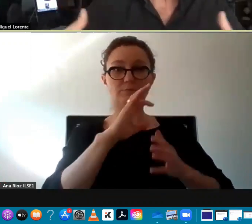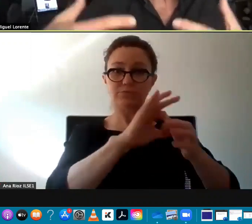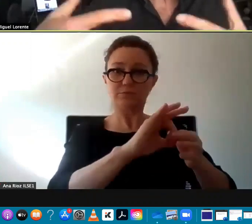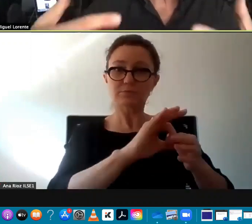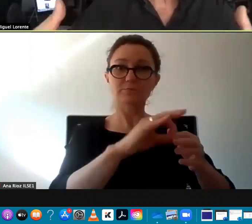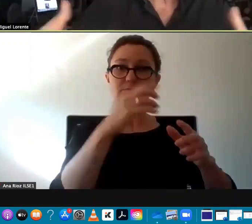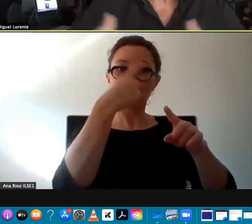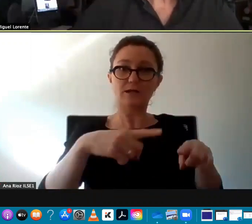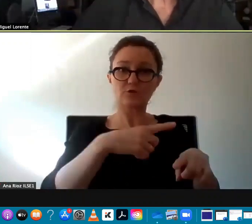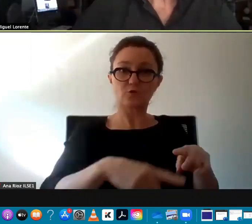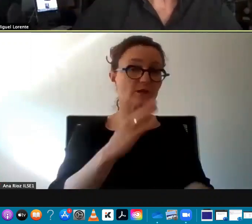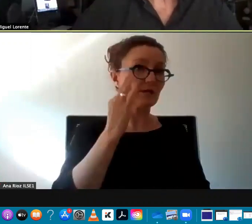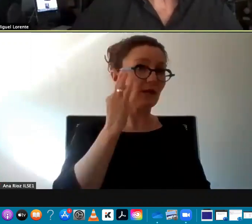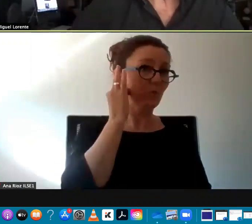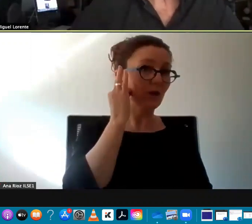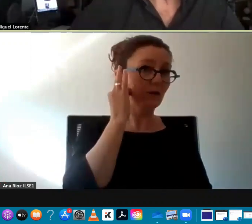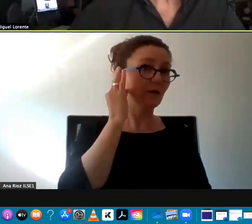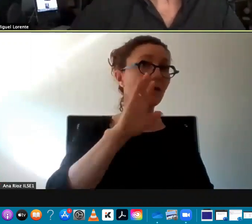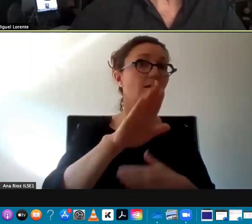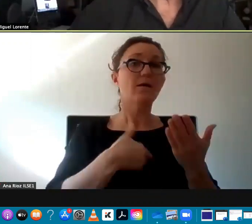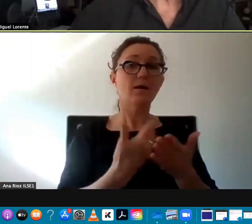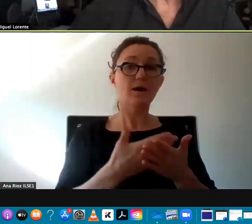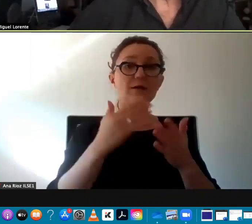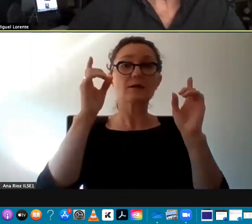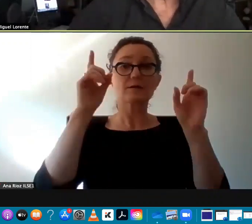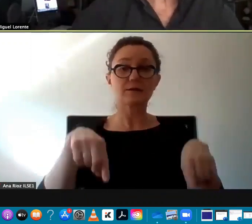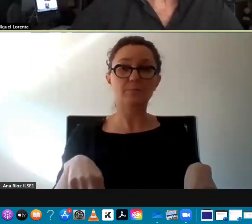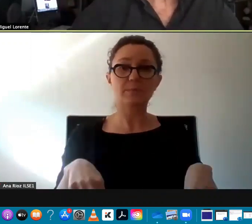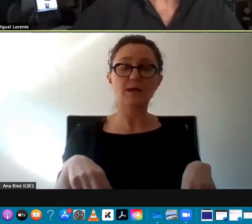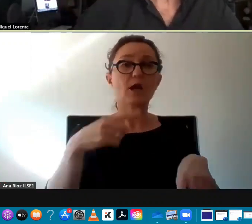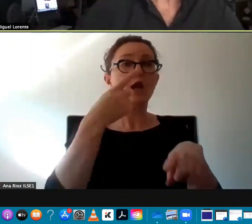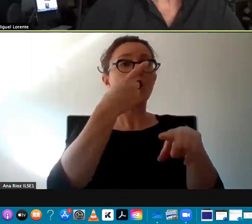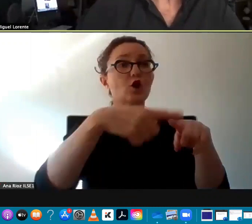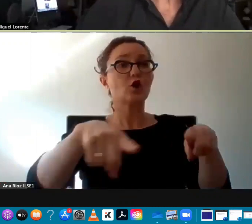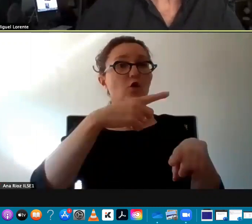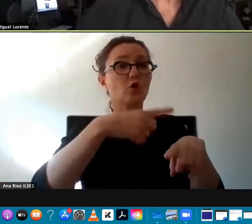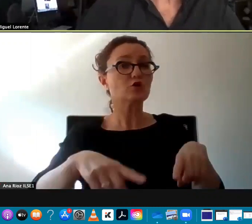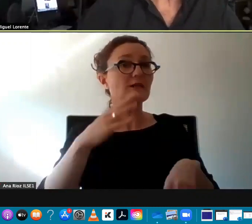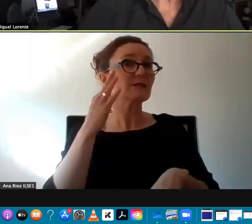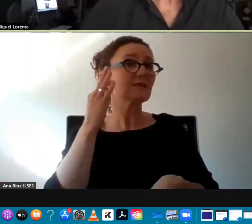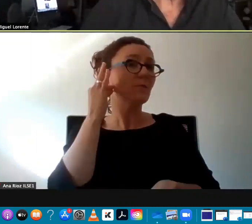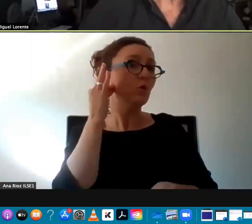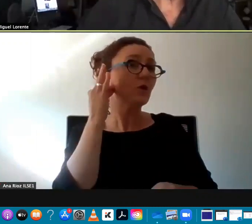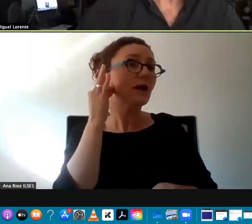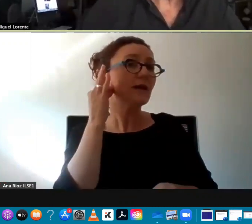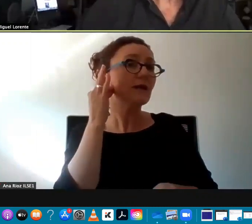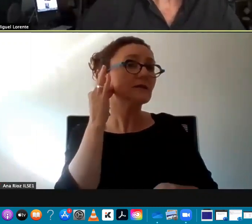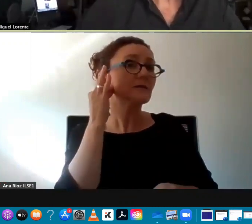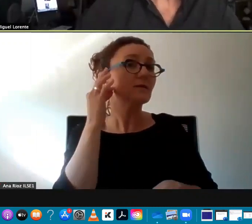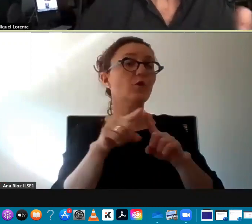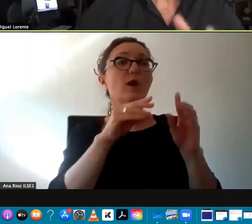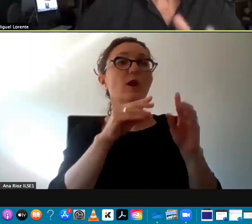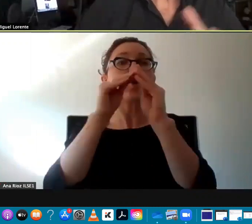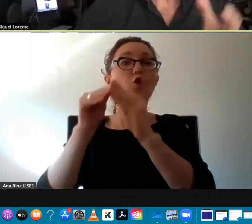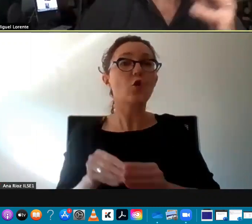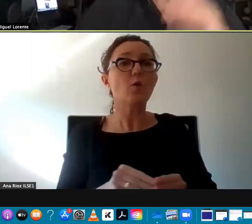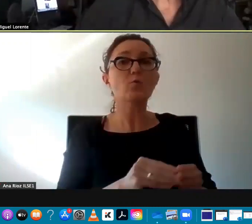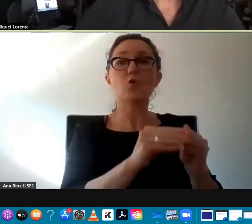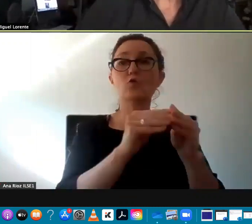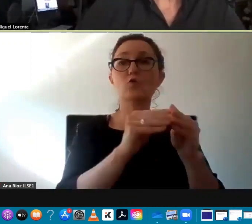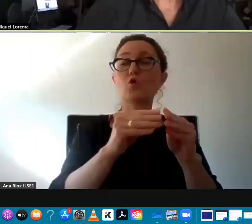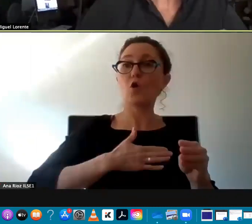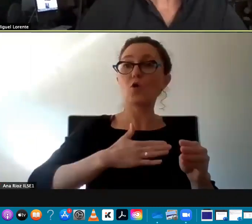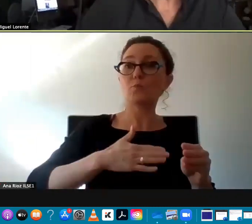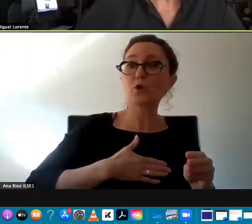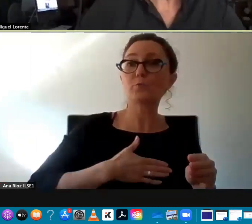la incorporación indirecta de lo de las mujeres al escenario de lo común, de lo propio, según